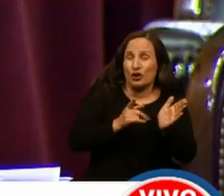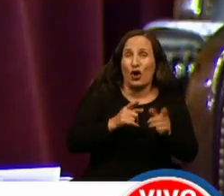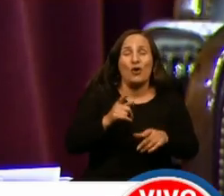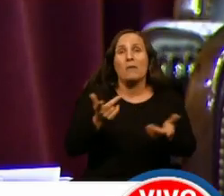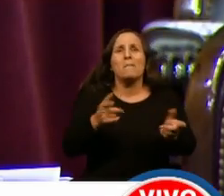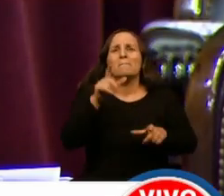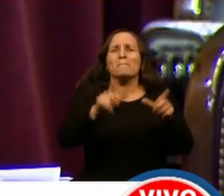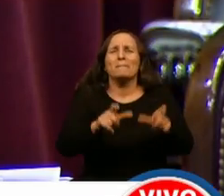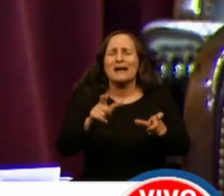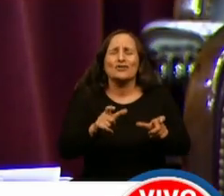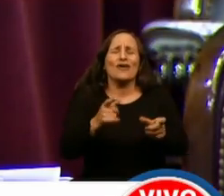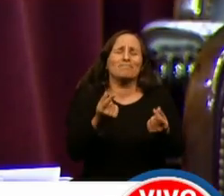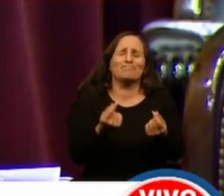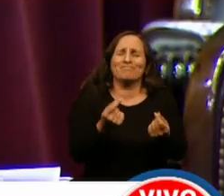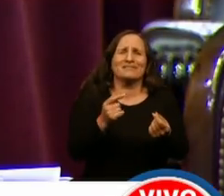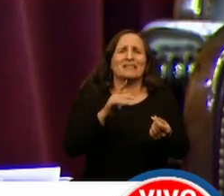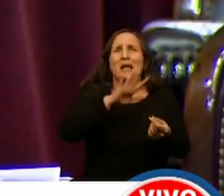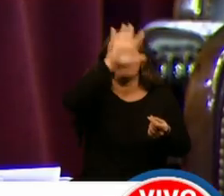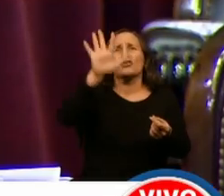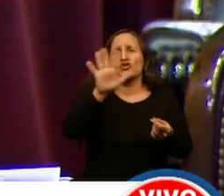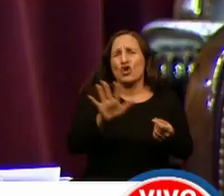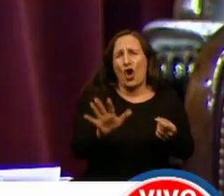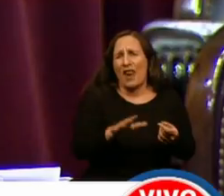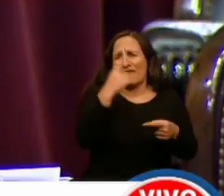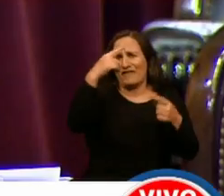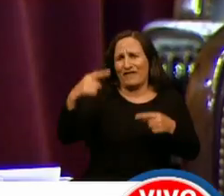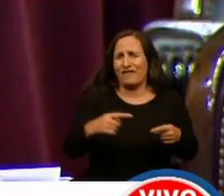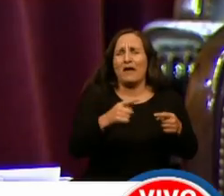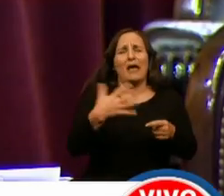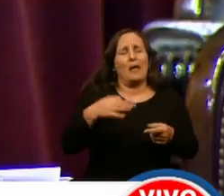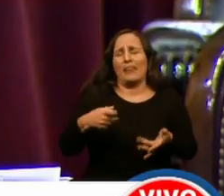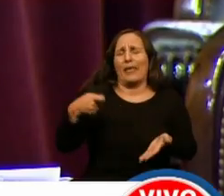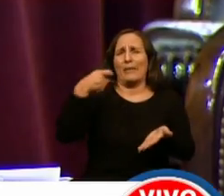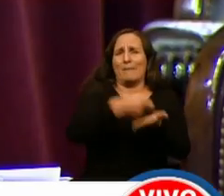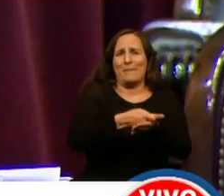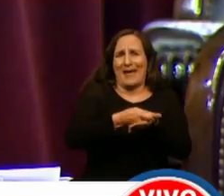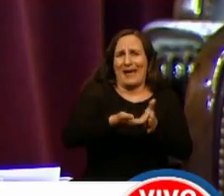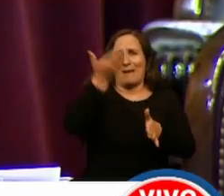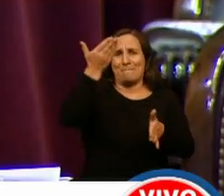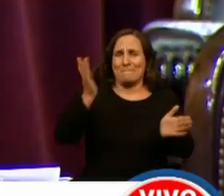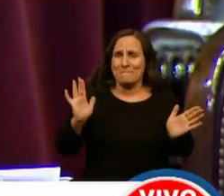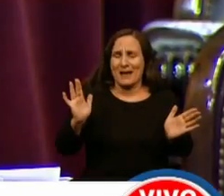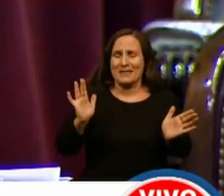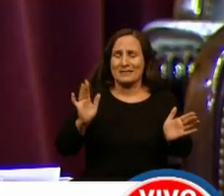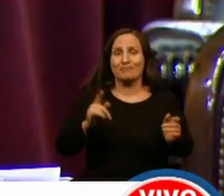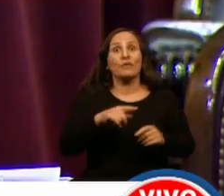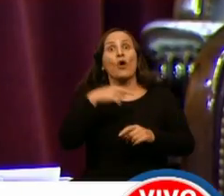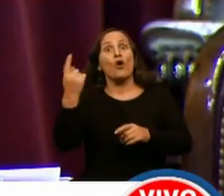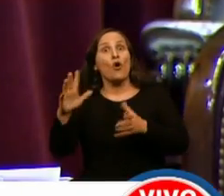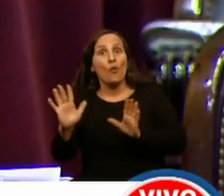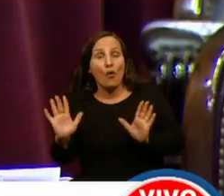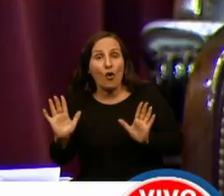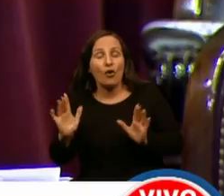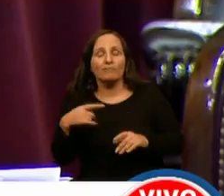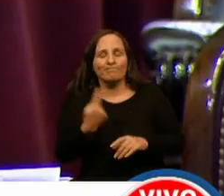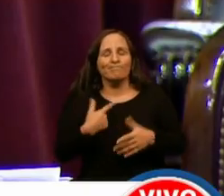con menos recursos de distintas zonas del país tengan que afrontar los costos que esto significa o bien lo